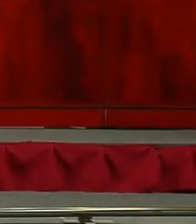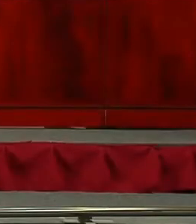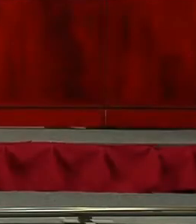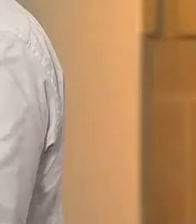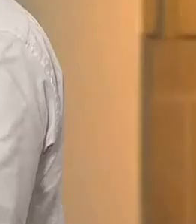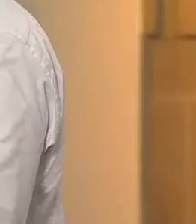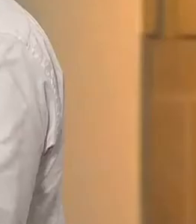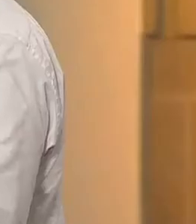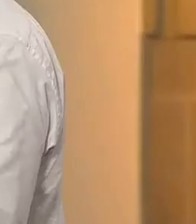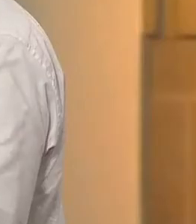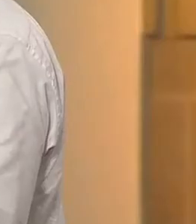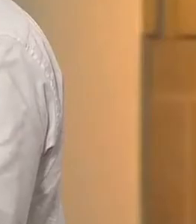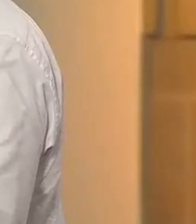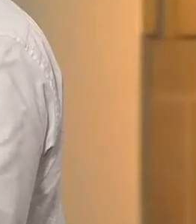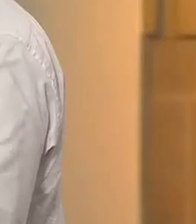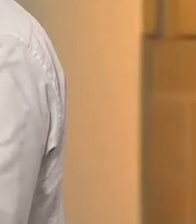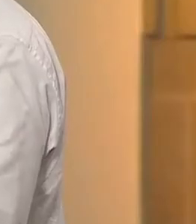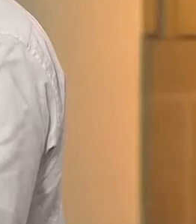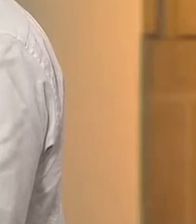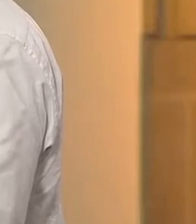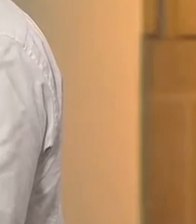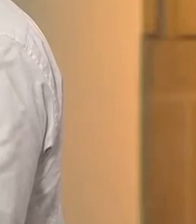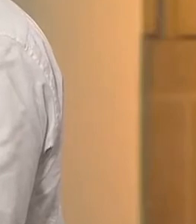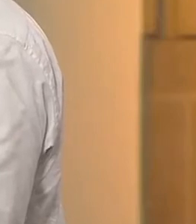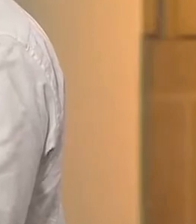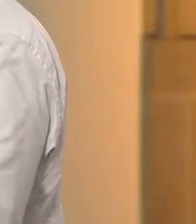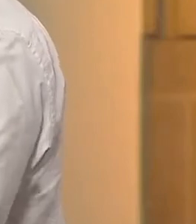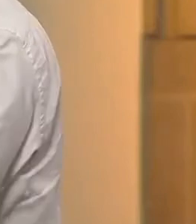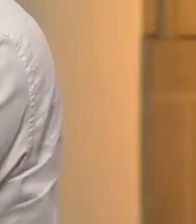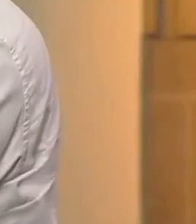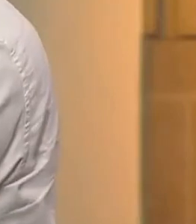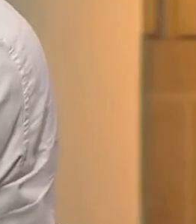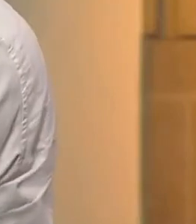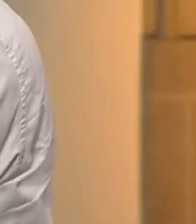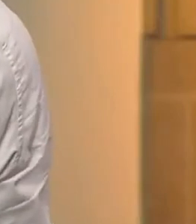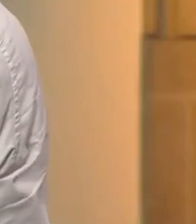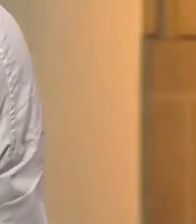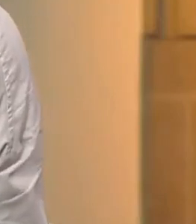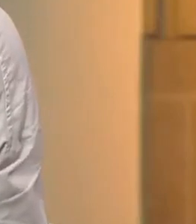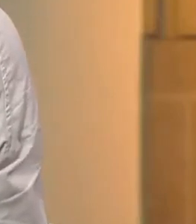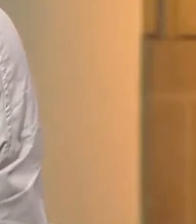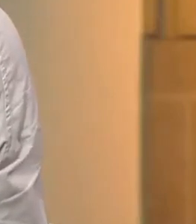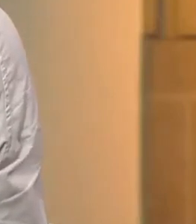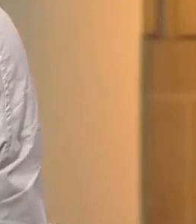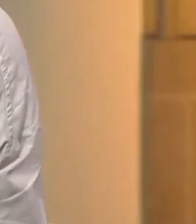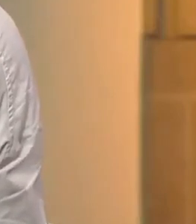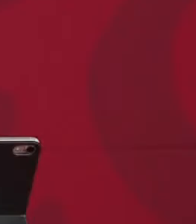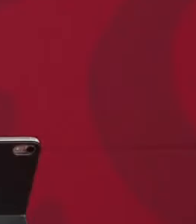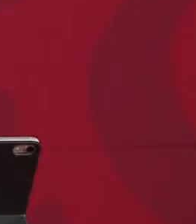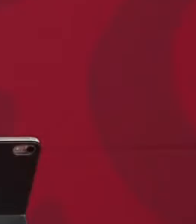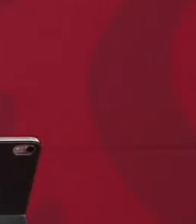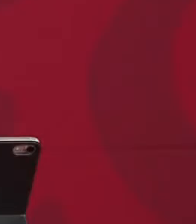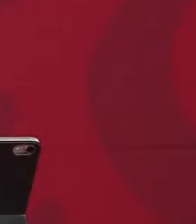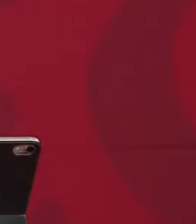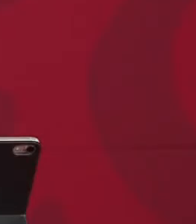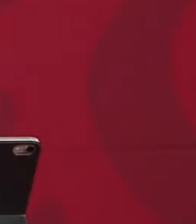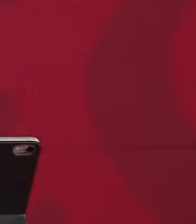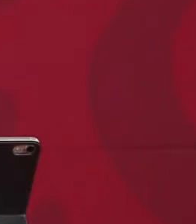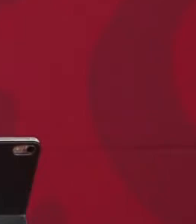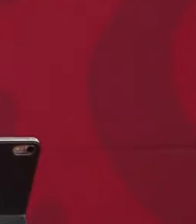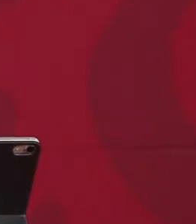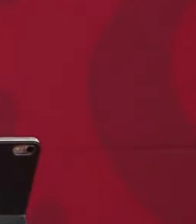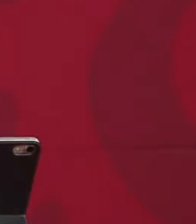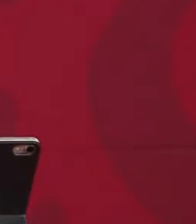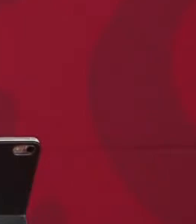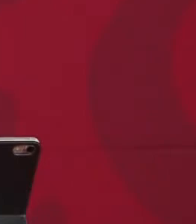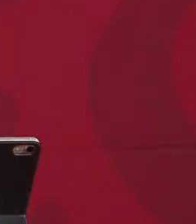Esta protección del estornudo quizá podría parecer una contribución menor, pero en la medida que se incorpore como